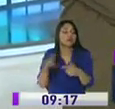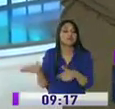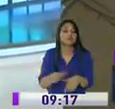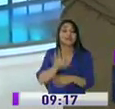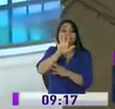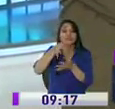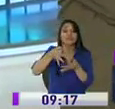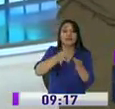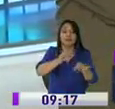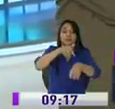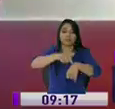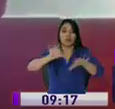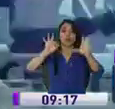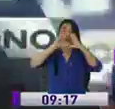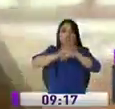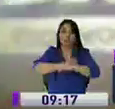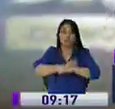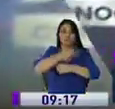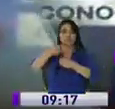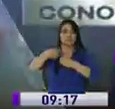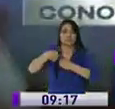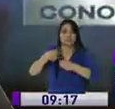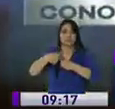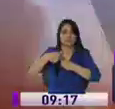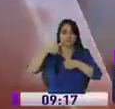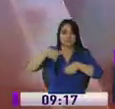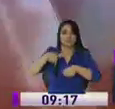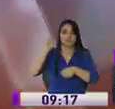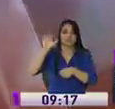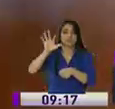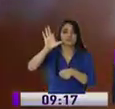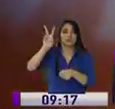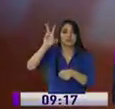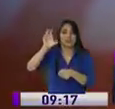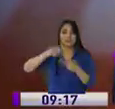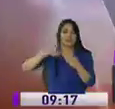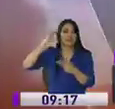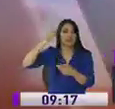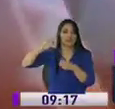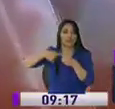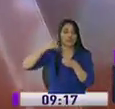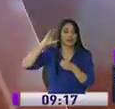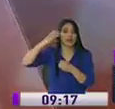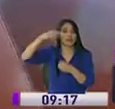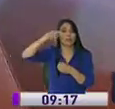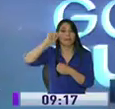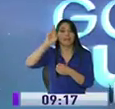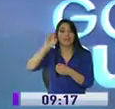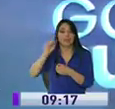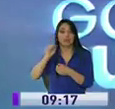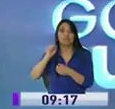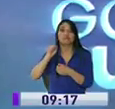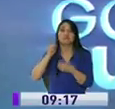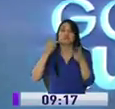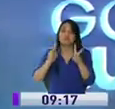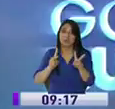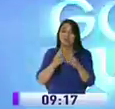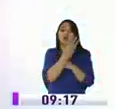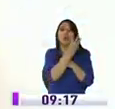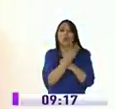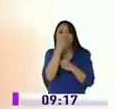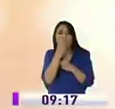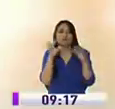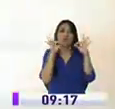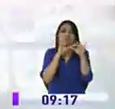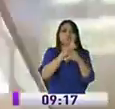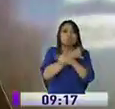febrero a partir de las 20 horas y será transmitido por Televicentro, Radio Quito, Radio Platinum y toda la plataforma tecnológica de Diario